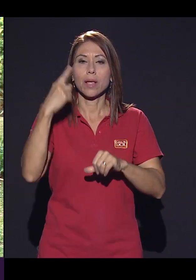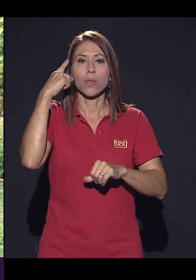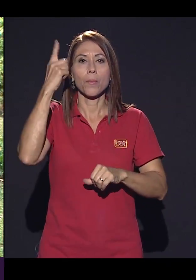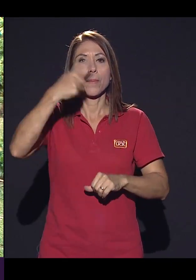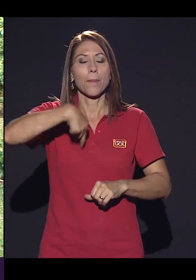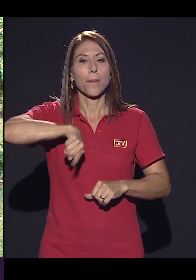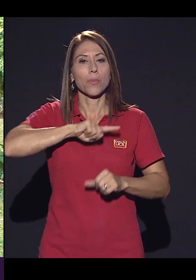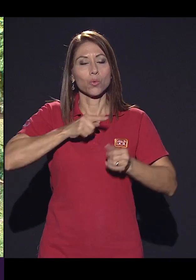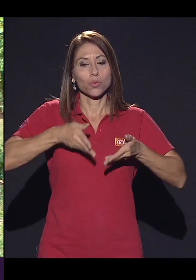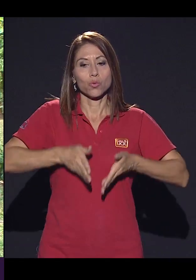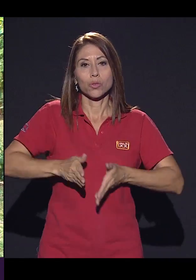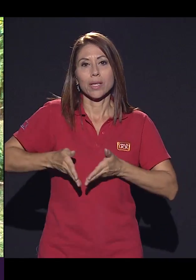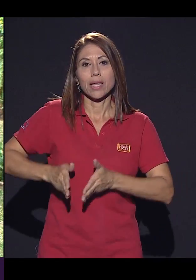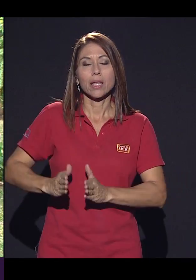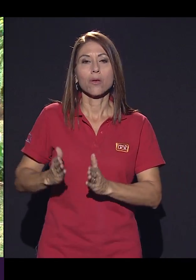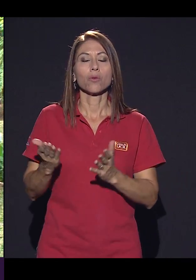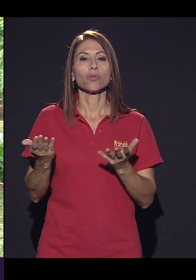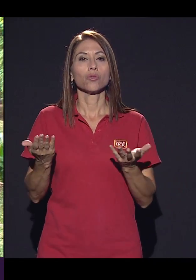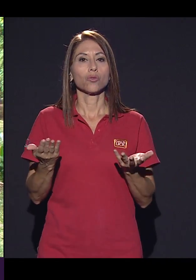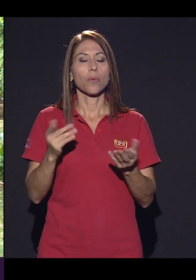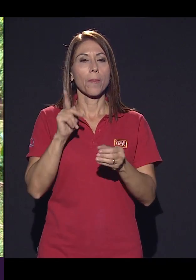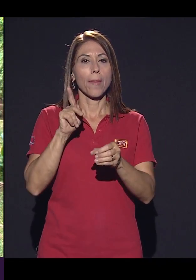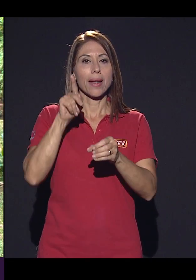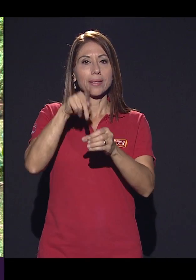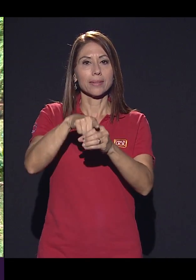porque nuestros hijos